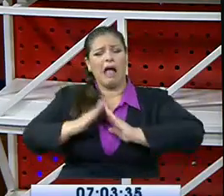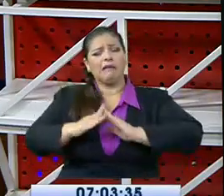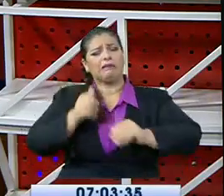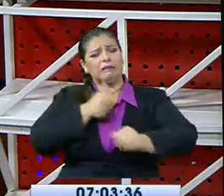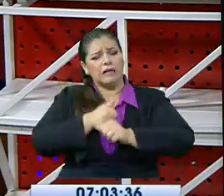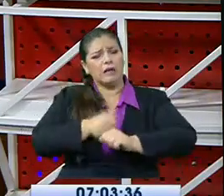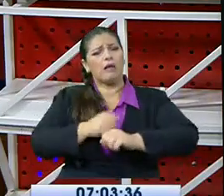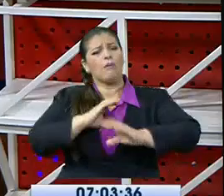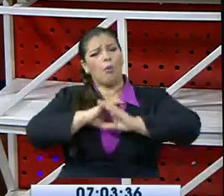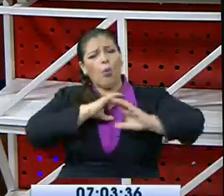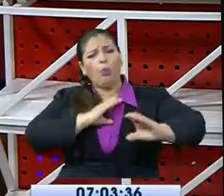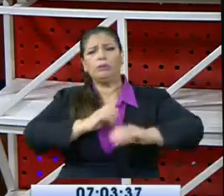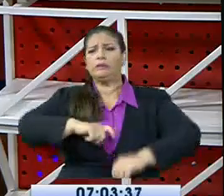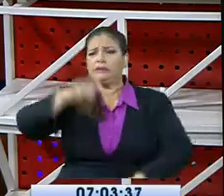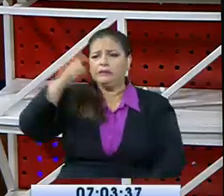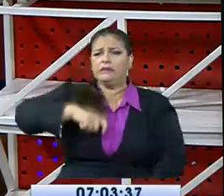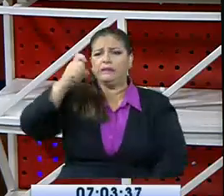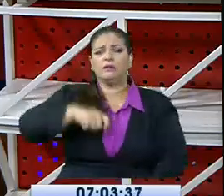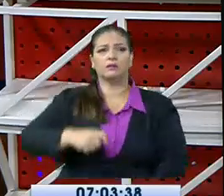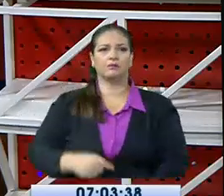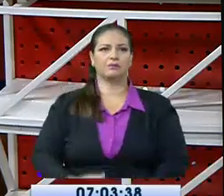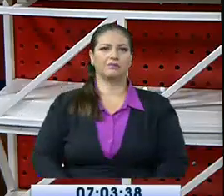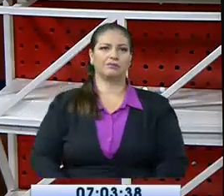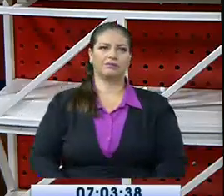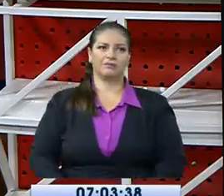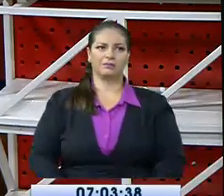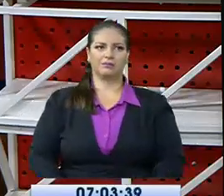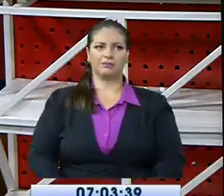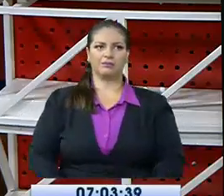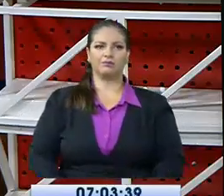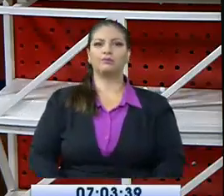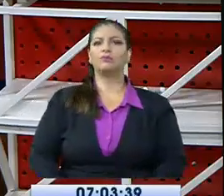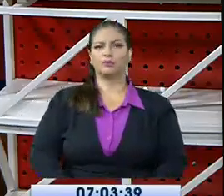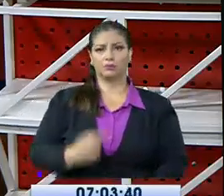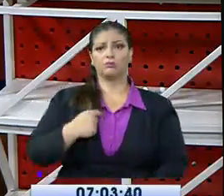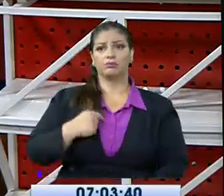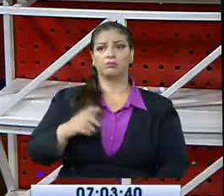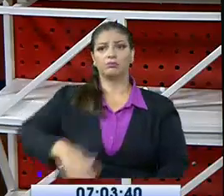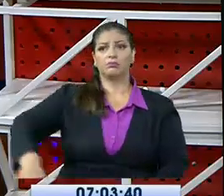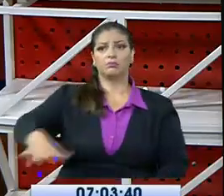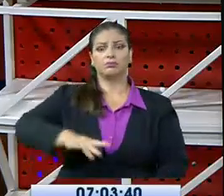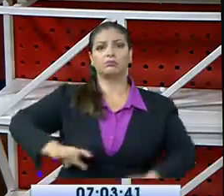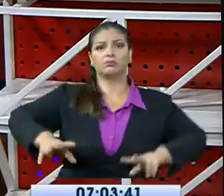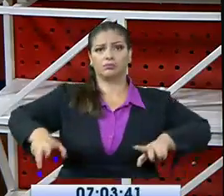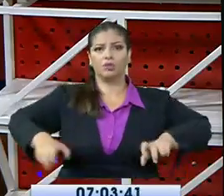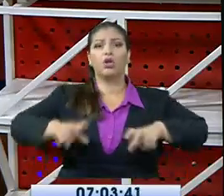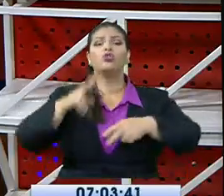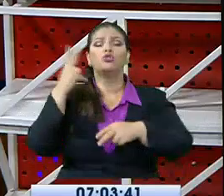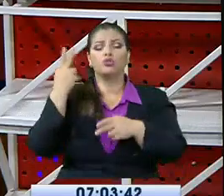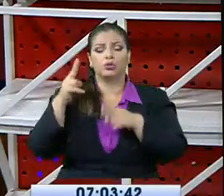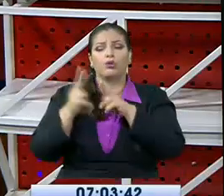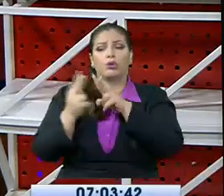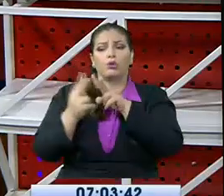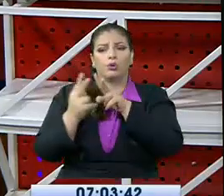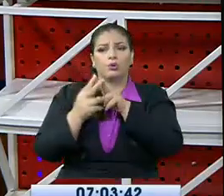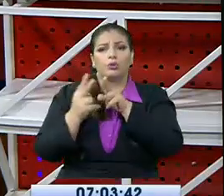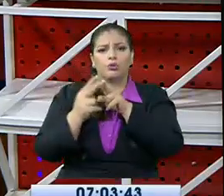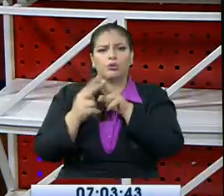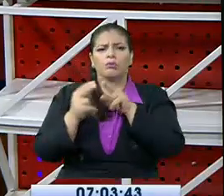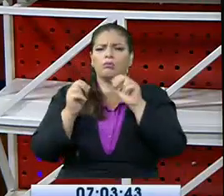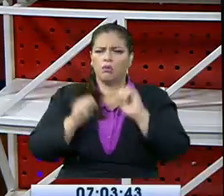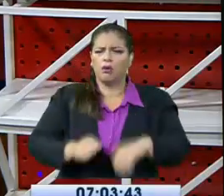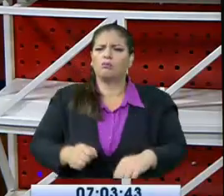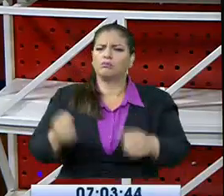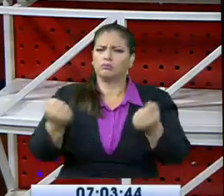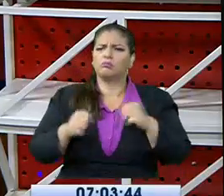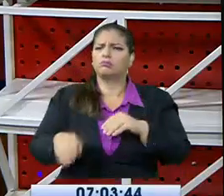el sector. Hay otra salida por el otro lado. Y hay también cómo entrar a, me parece que a dos o tres cuadras, hay una ruta que lo